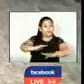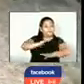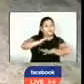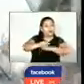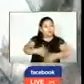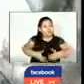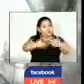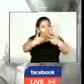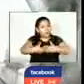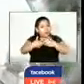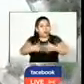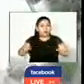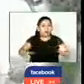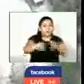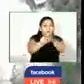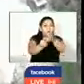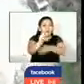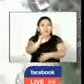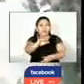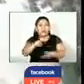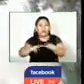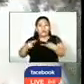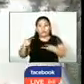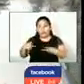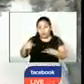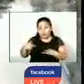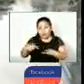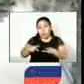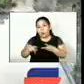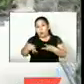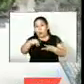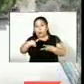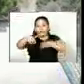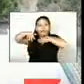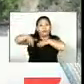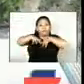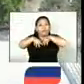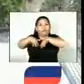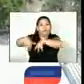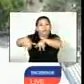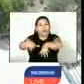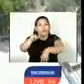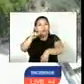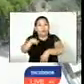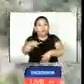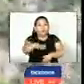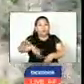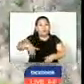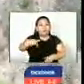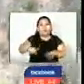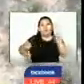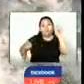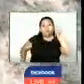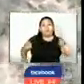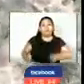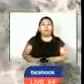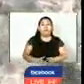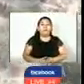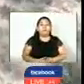Cerrón Grande, 5 de noviembre y 15 de septiembre, y de los ríos que fluyen por la zona metropolitana de San Salvador.